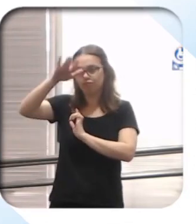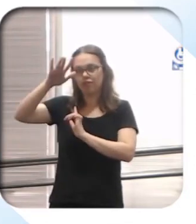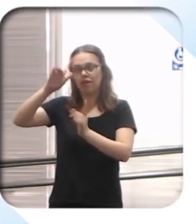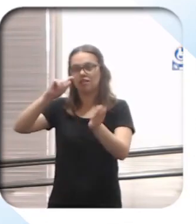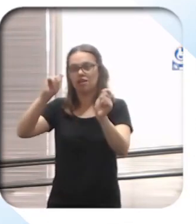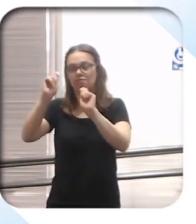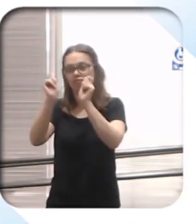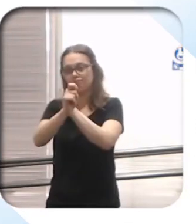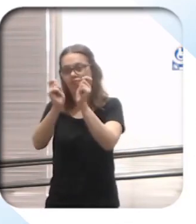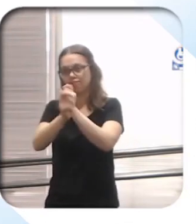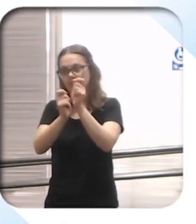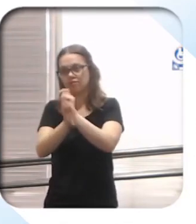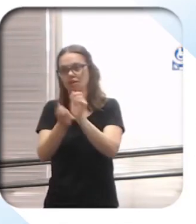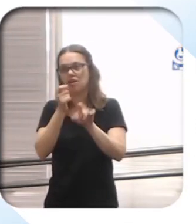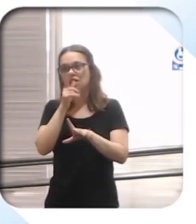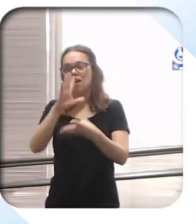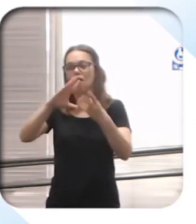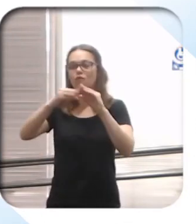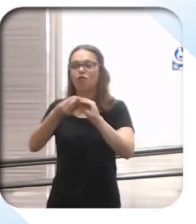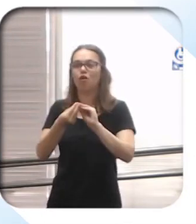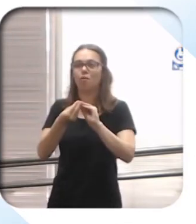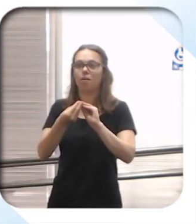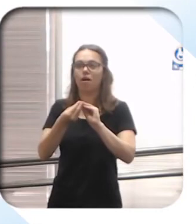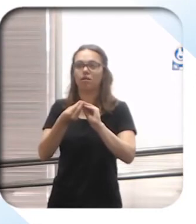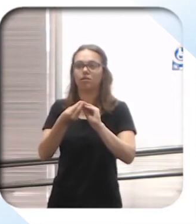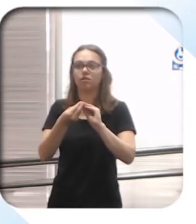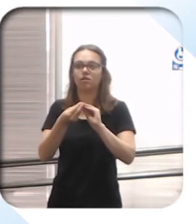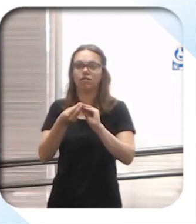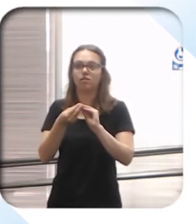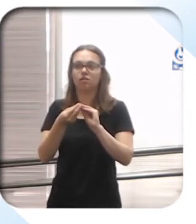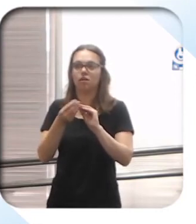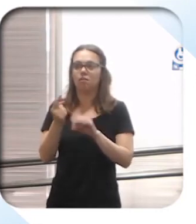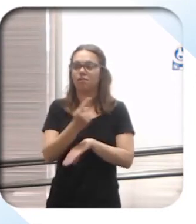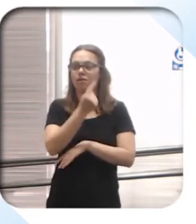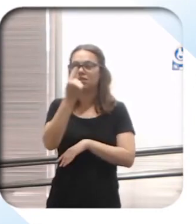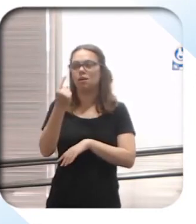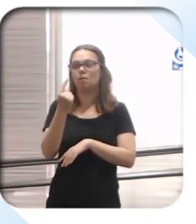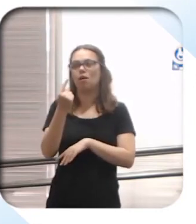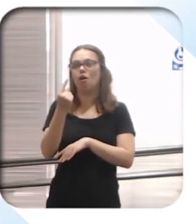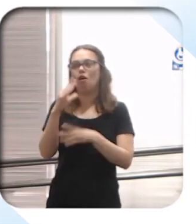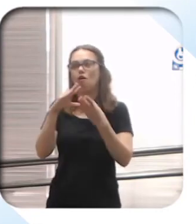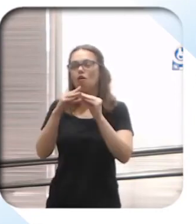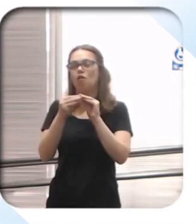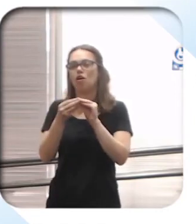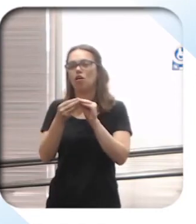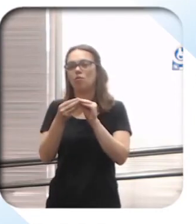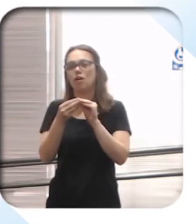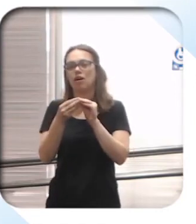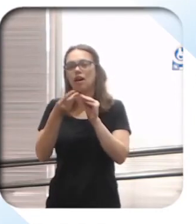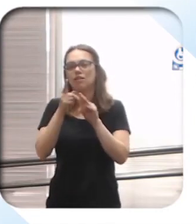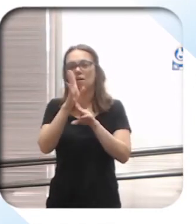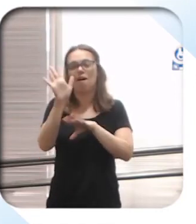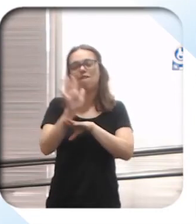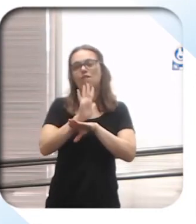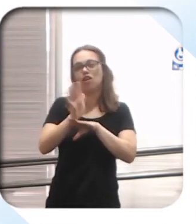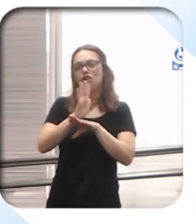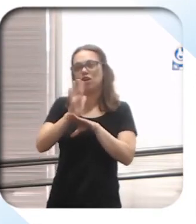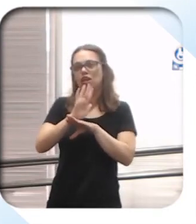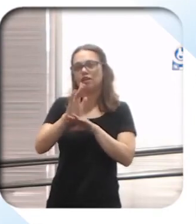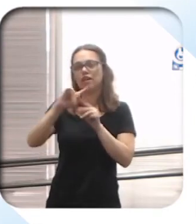hayan ido cambiando y los modelos que eran en principio el modelo biológico,